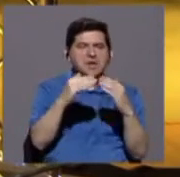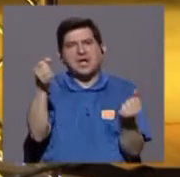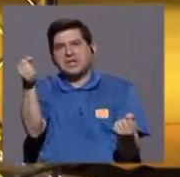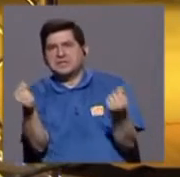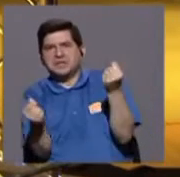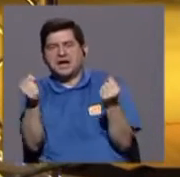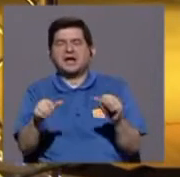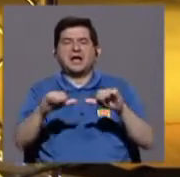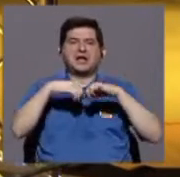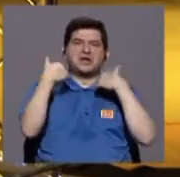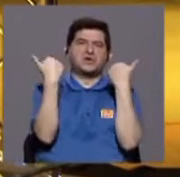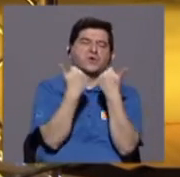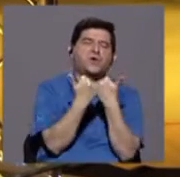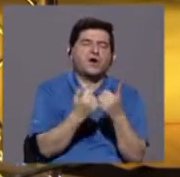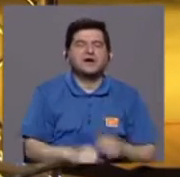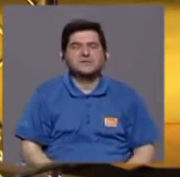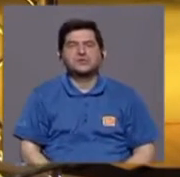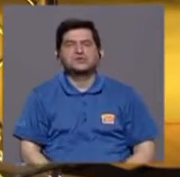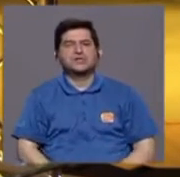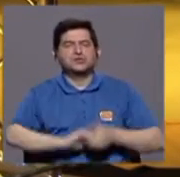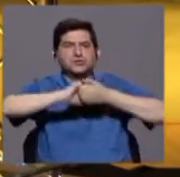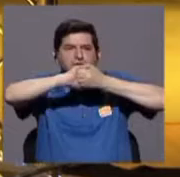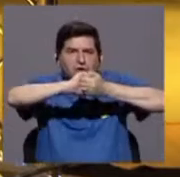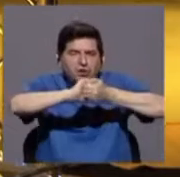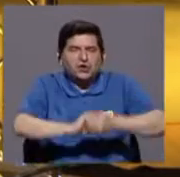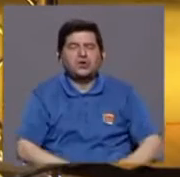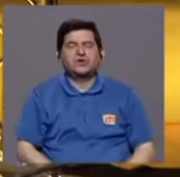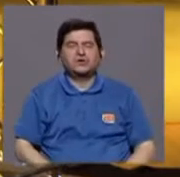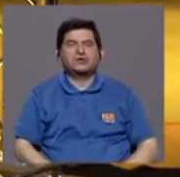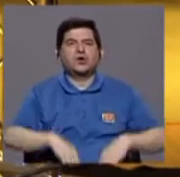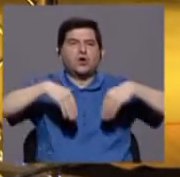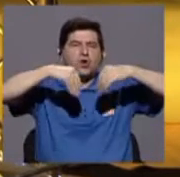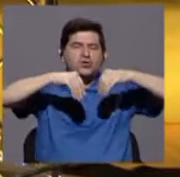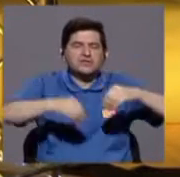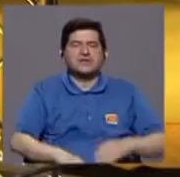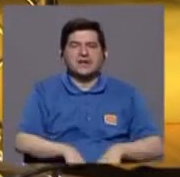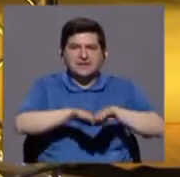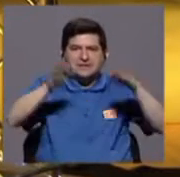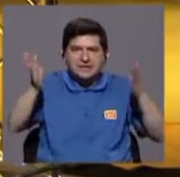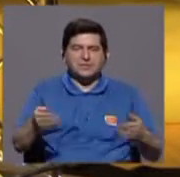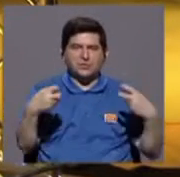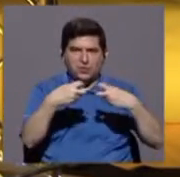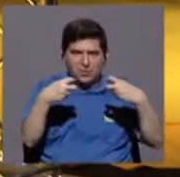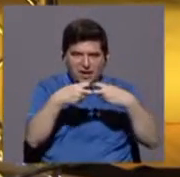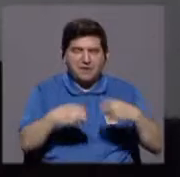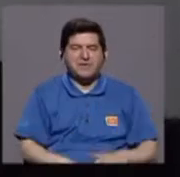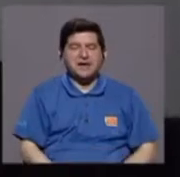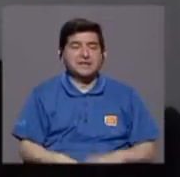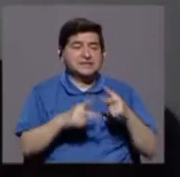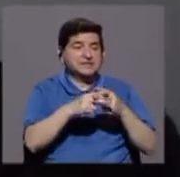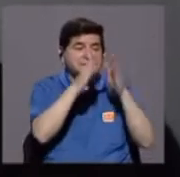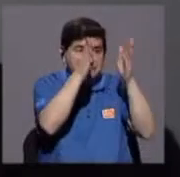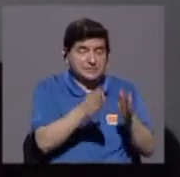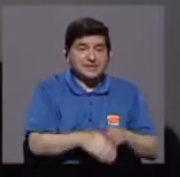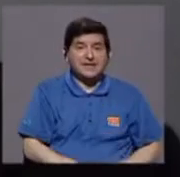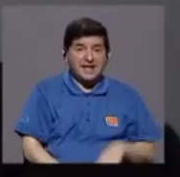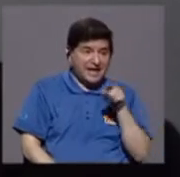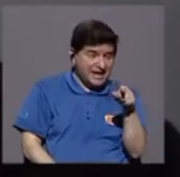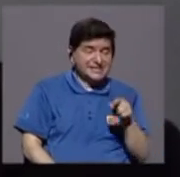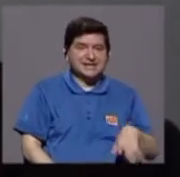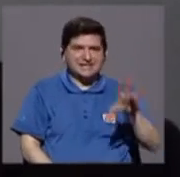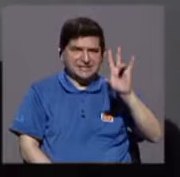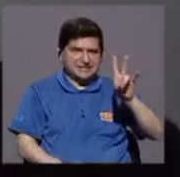con la asociación solidarista, con cooperativas, con tiendas de electrodomésticos, con prestamistas, esas 7 de cada 10